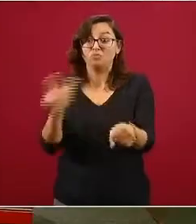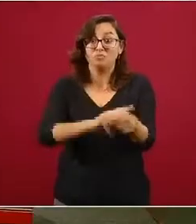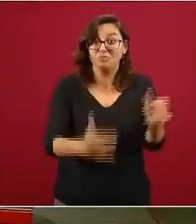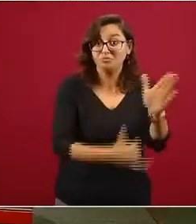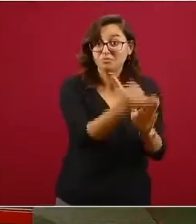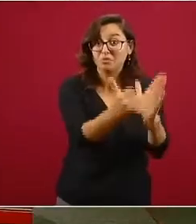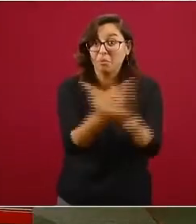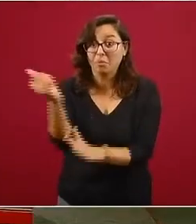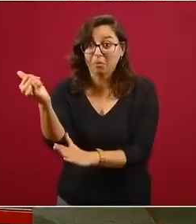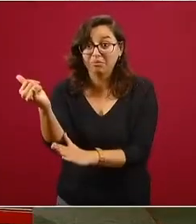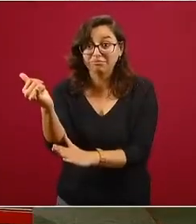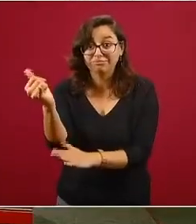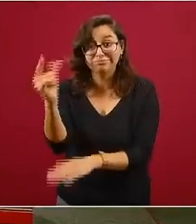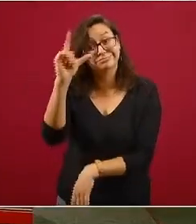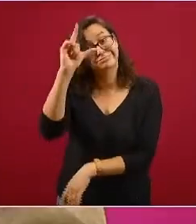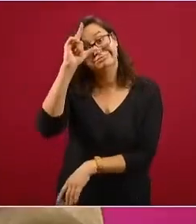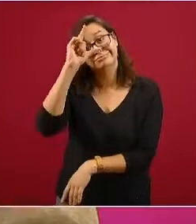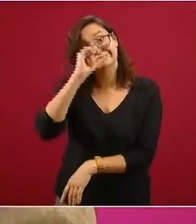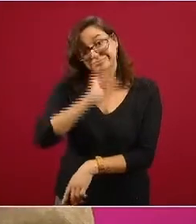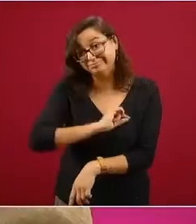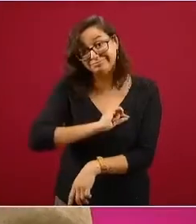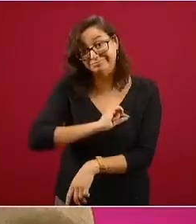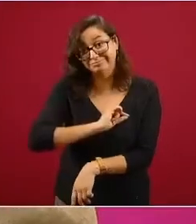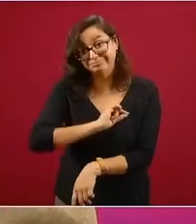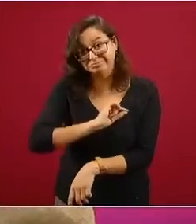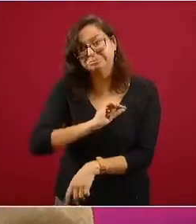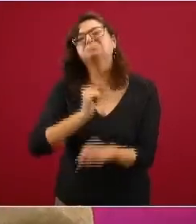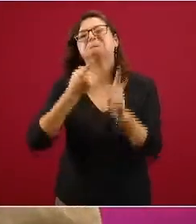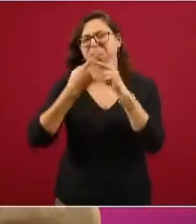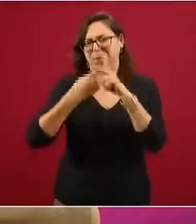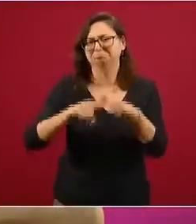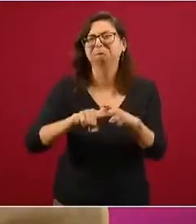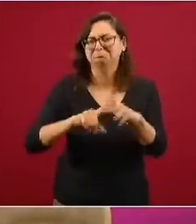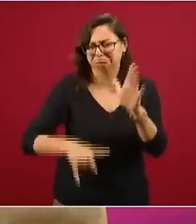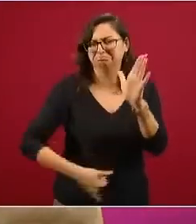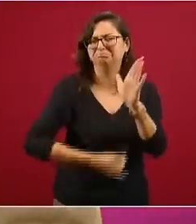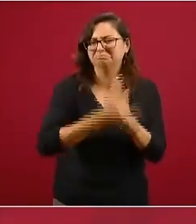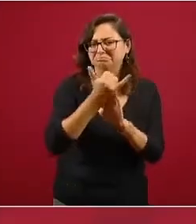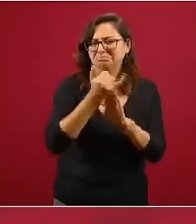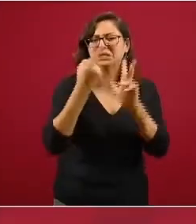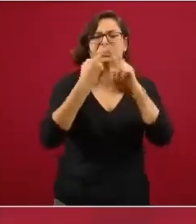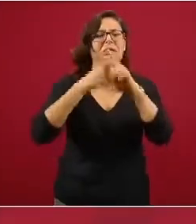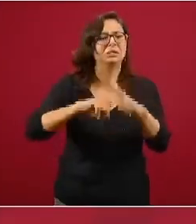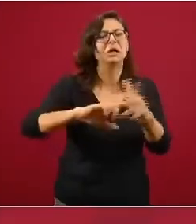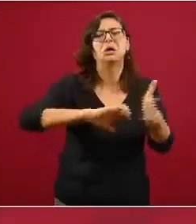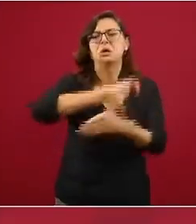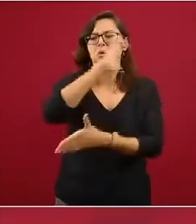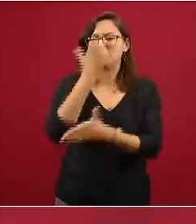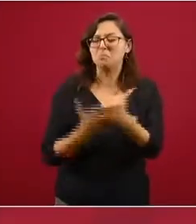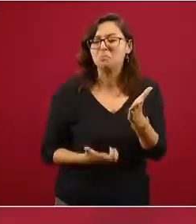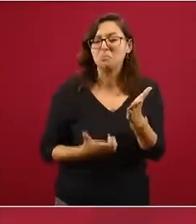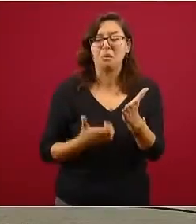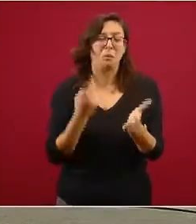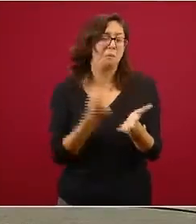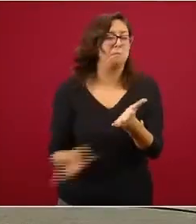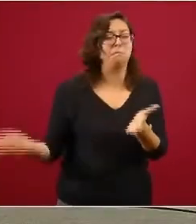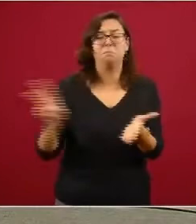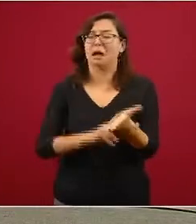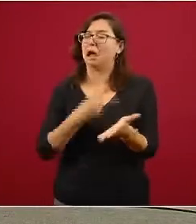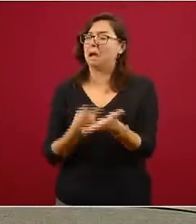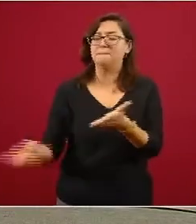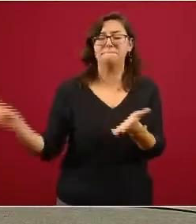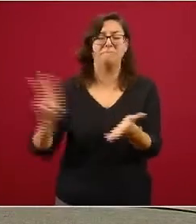se construyeron. Se iniciaron las obras o se establecieron los contratos con